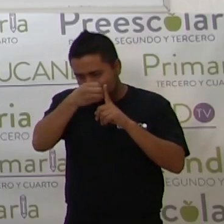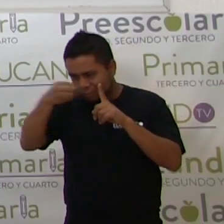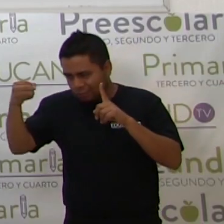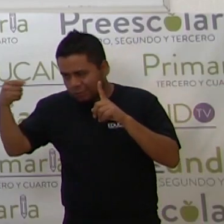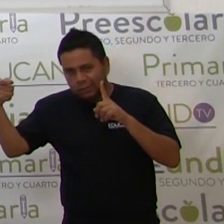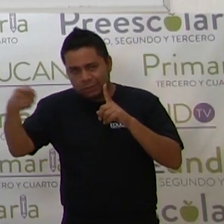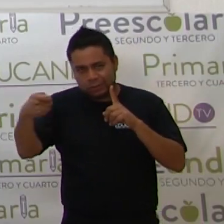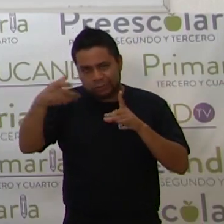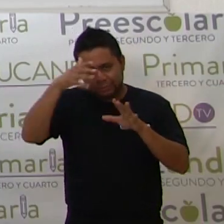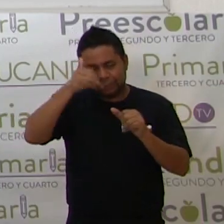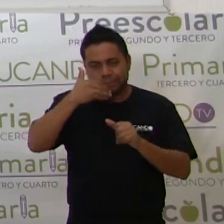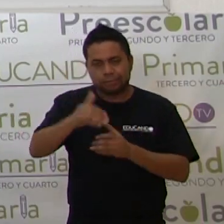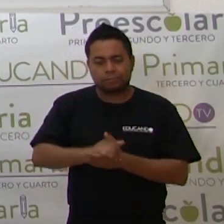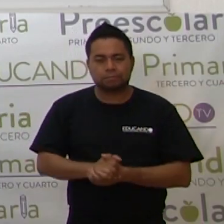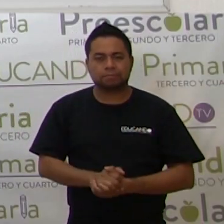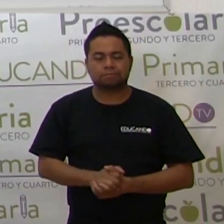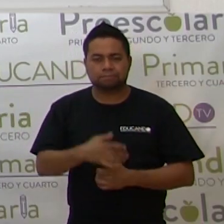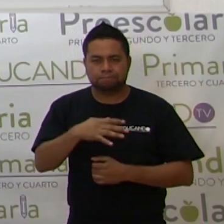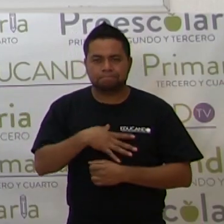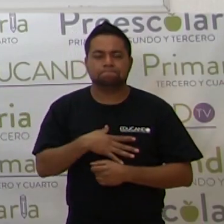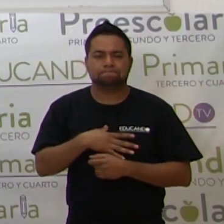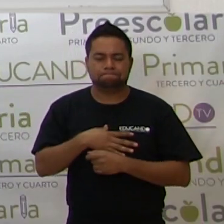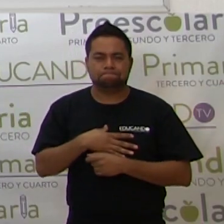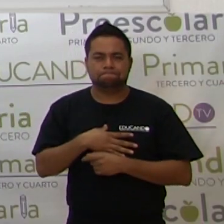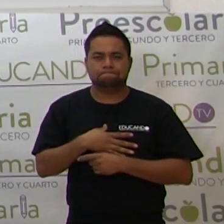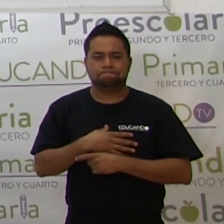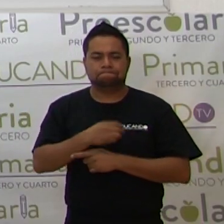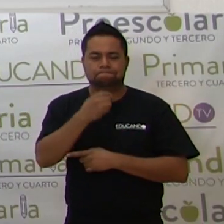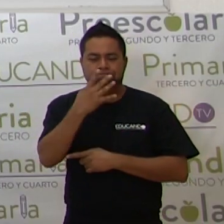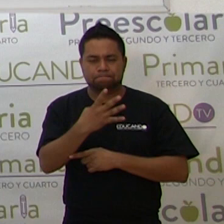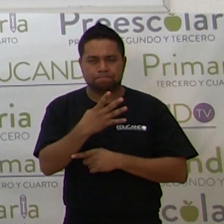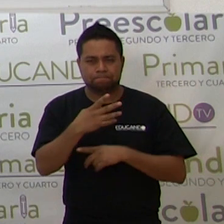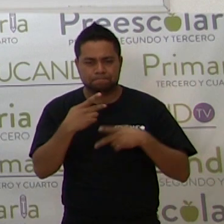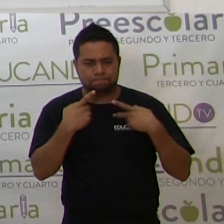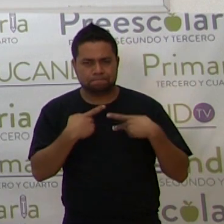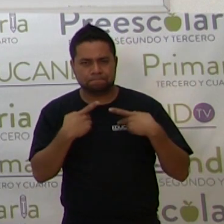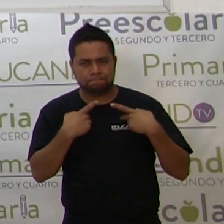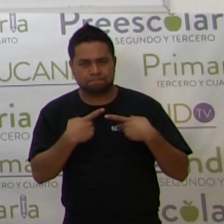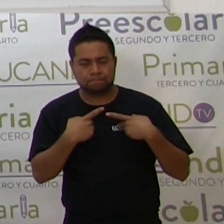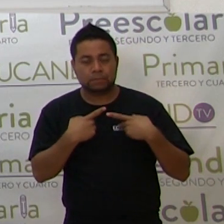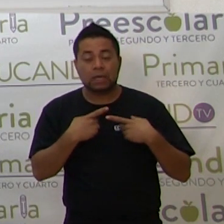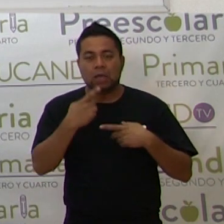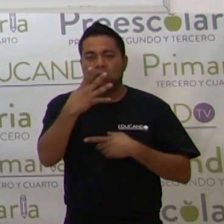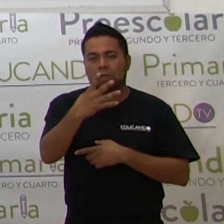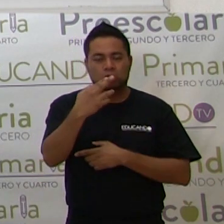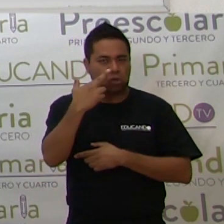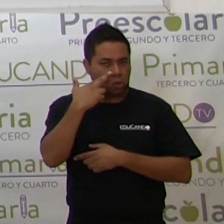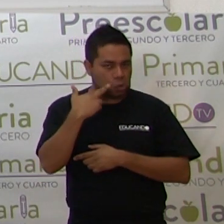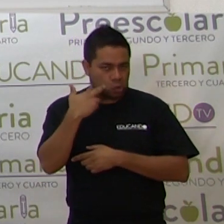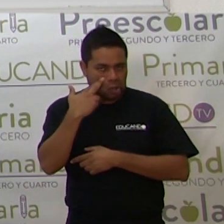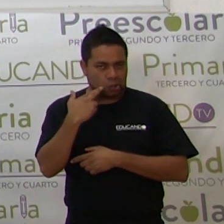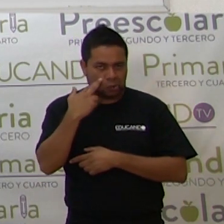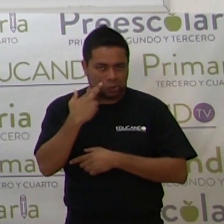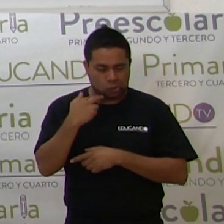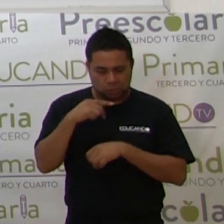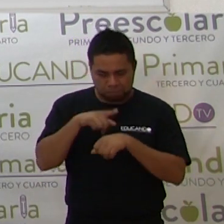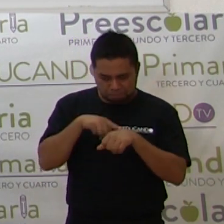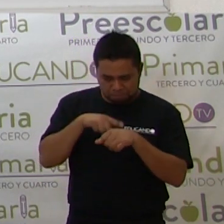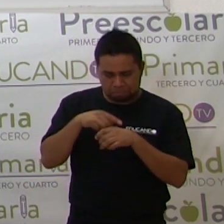Dice así: había una vez 4 ratones de color café con blanco. Eran chiquitos,